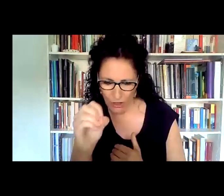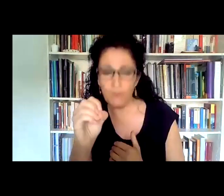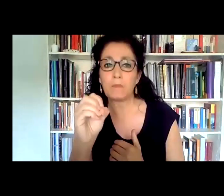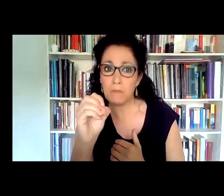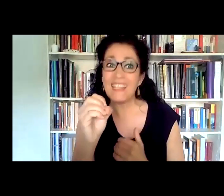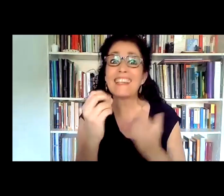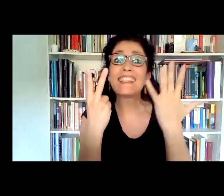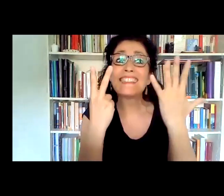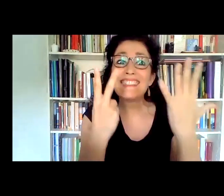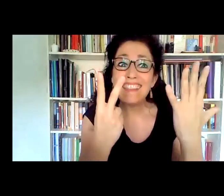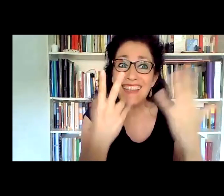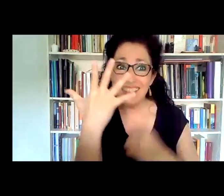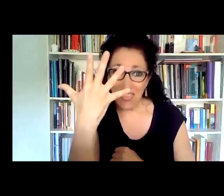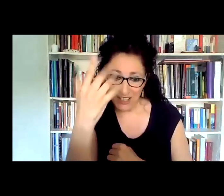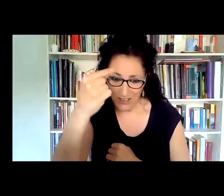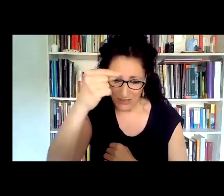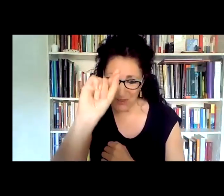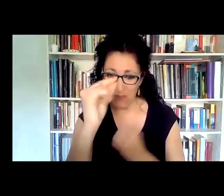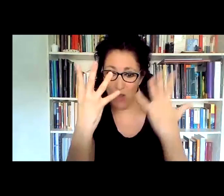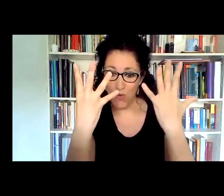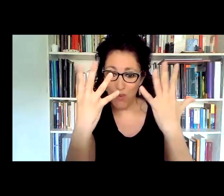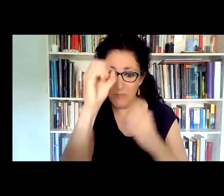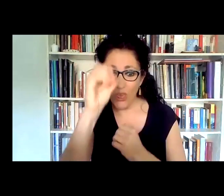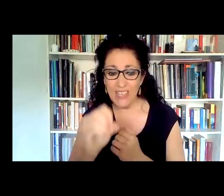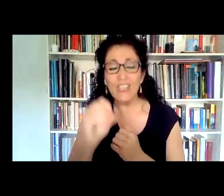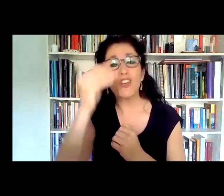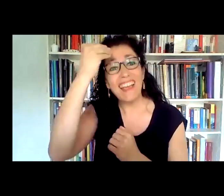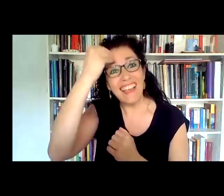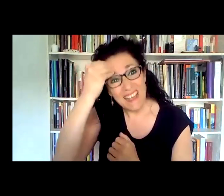explícitas para la lengua de signos española. El